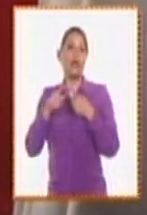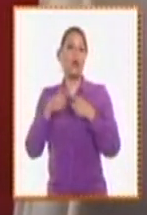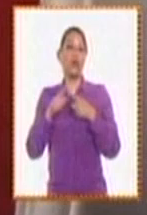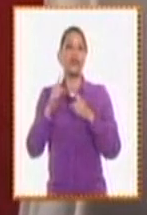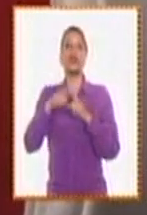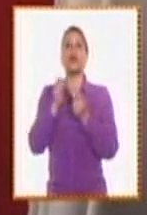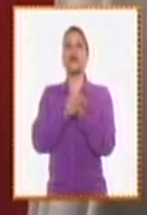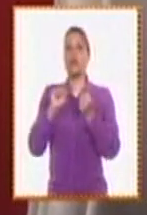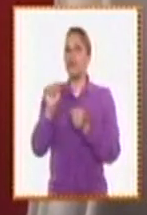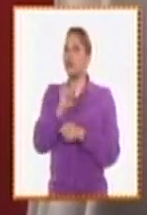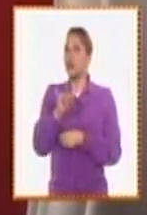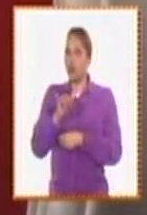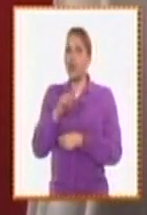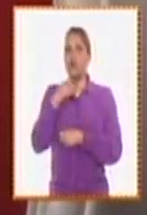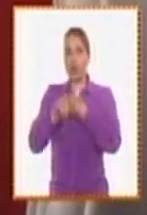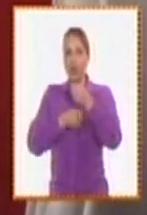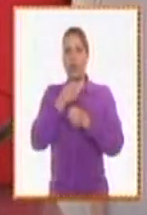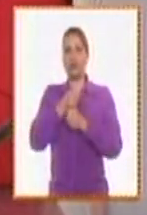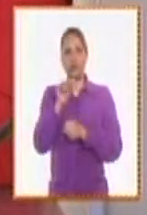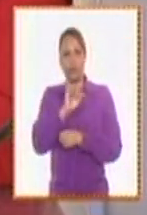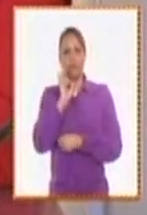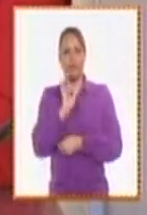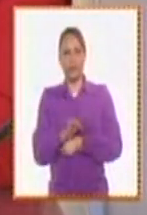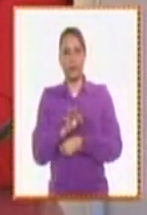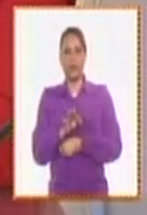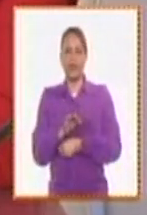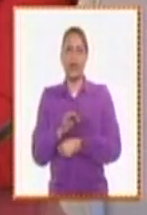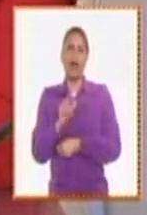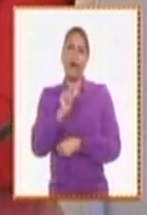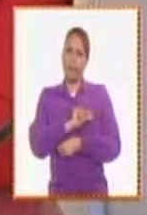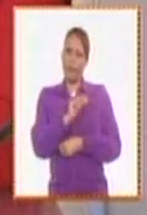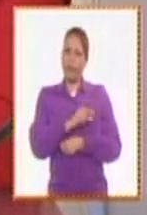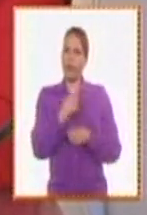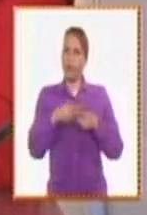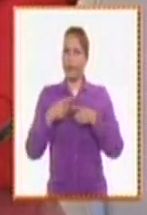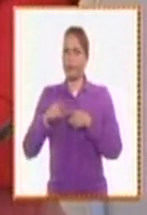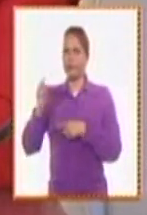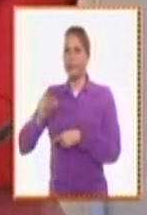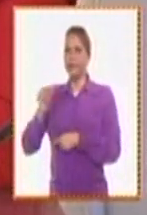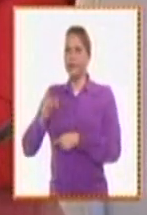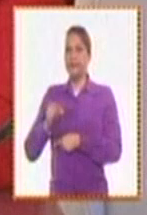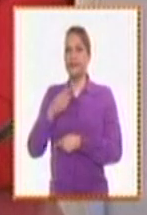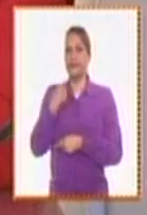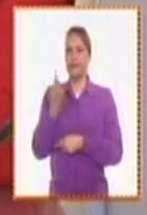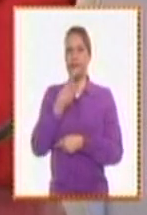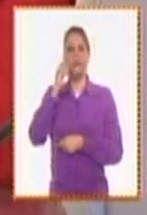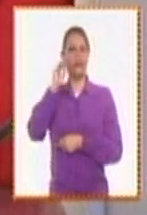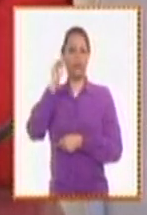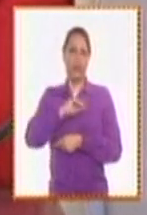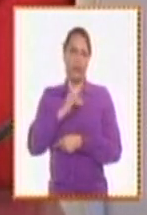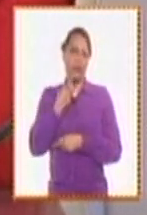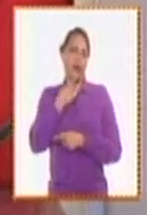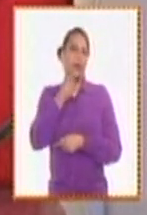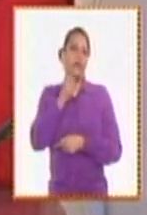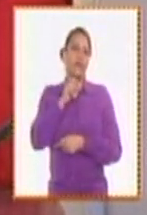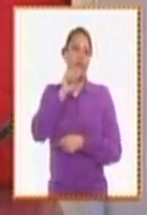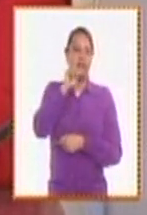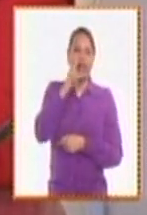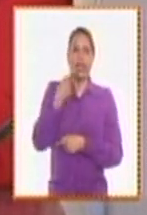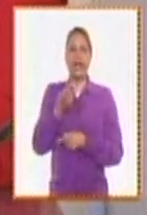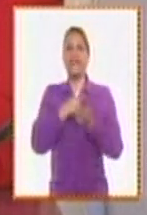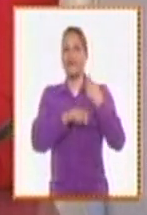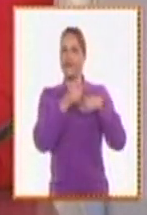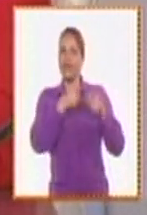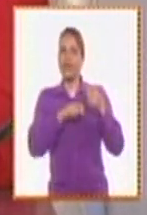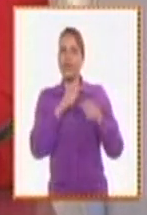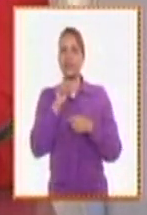algún momento. No en muy pocos casos, evidentemente, lo que hablaba el coronel, se dan las causas nuestras que nosotros conocemos, de que al final son traficantes y